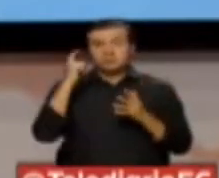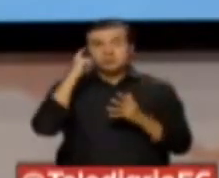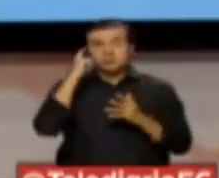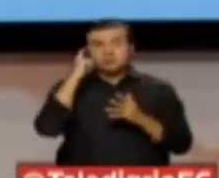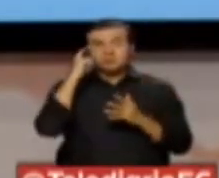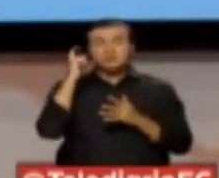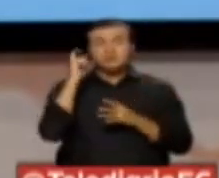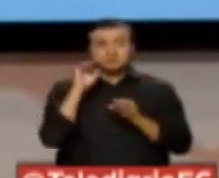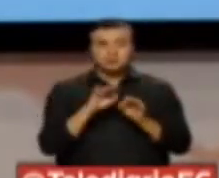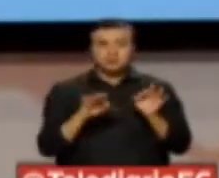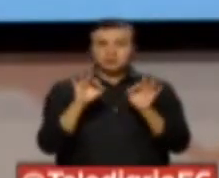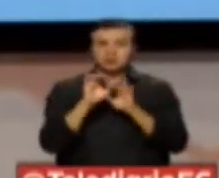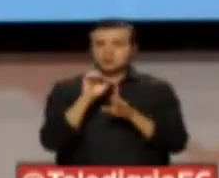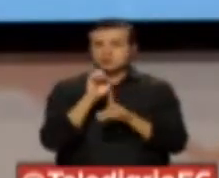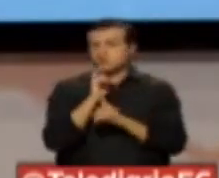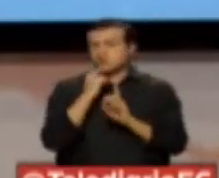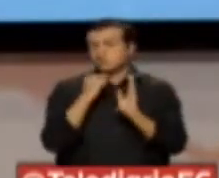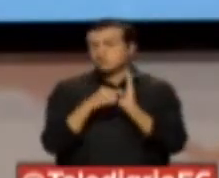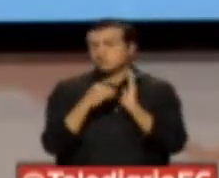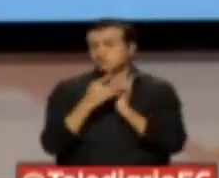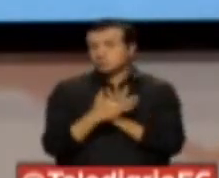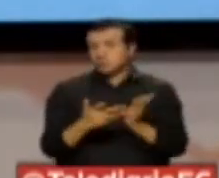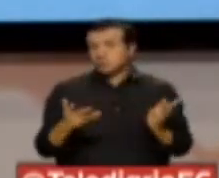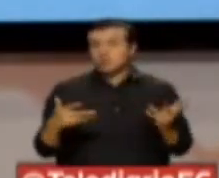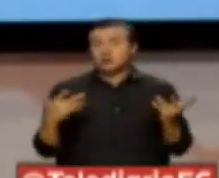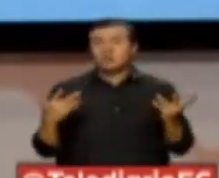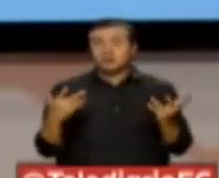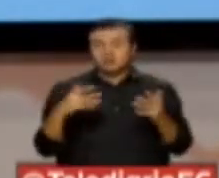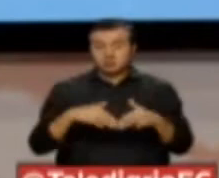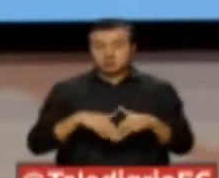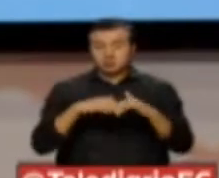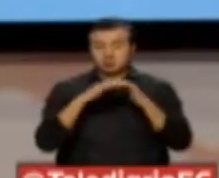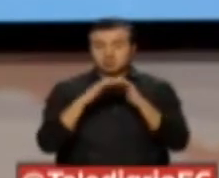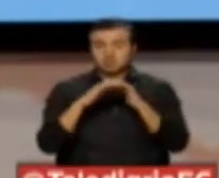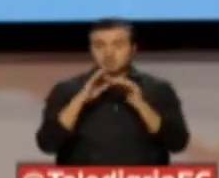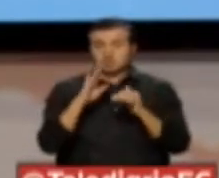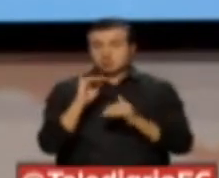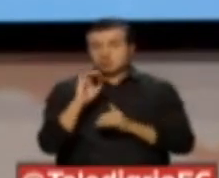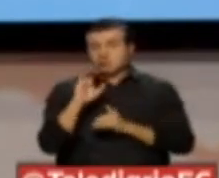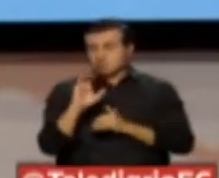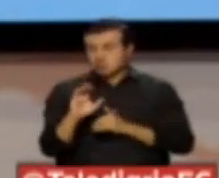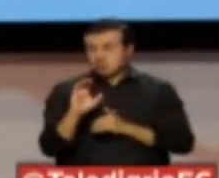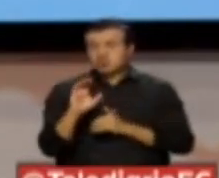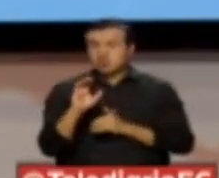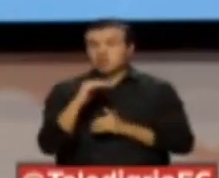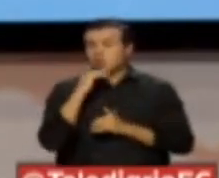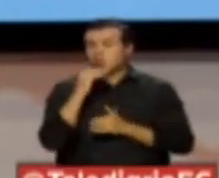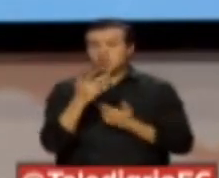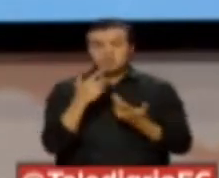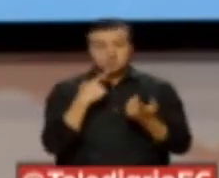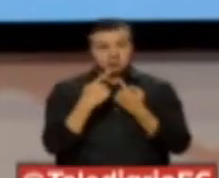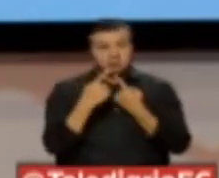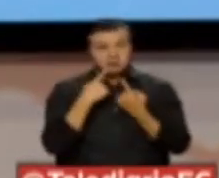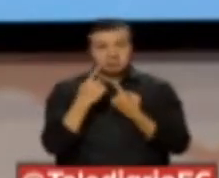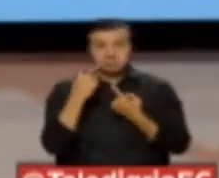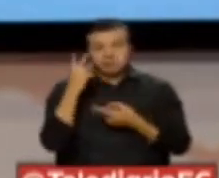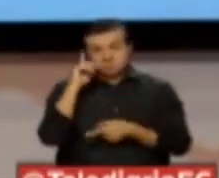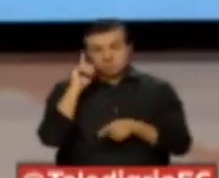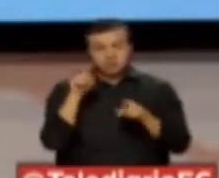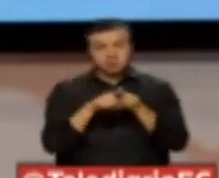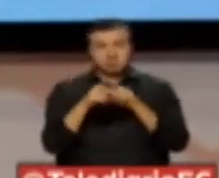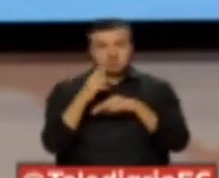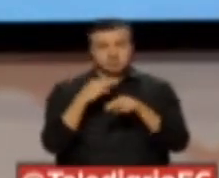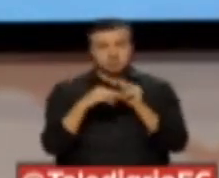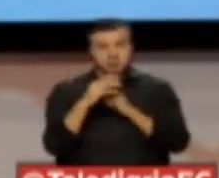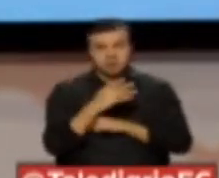sensitivos para el ecuador uno de ellos por ejemplo es reactivar el tic e ir inmediatamente a alguna negociación de un acuerdo comercial y por qué digo esto